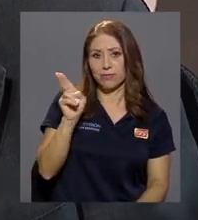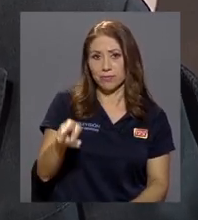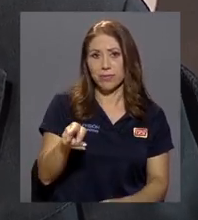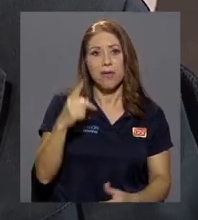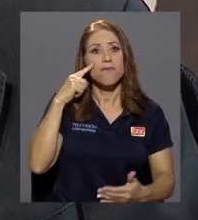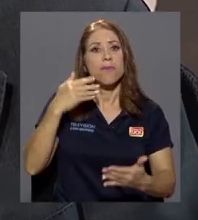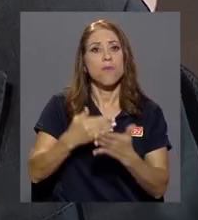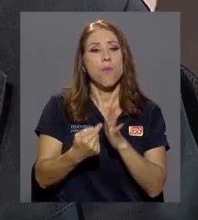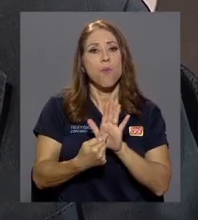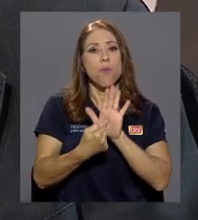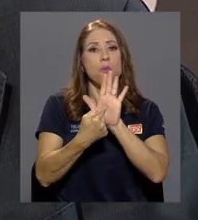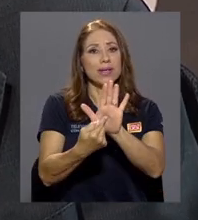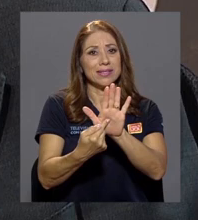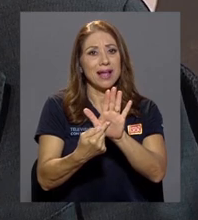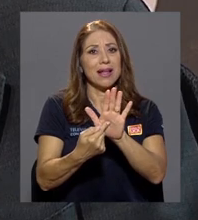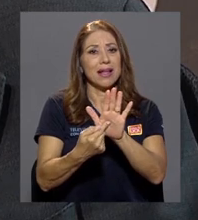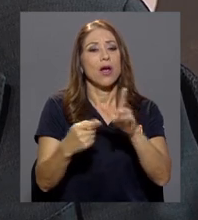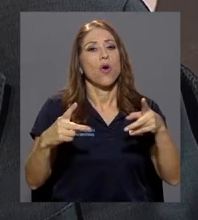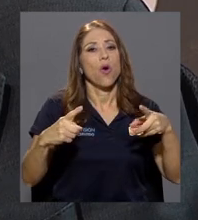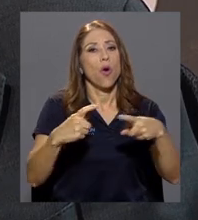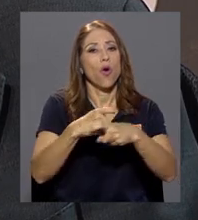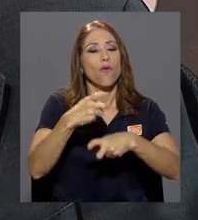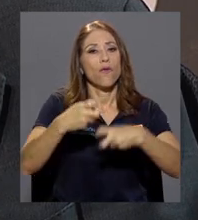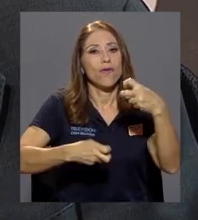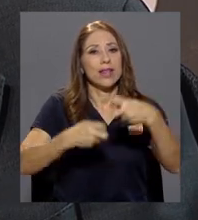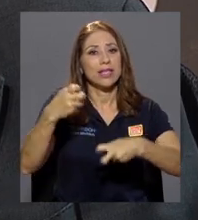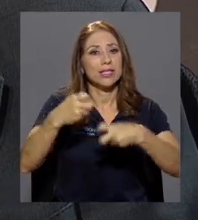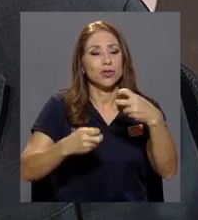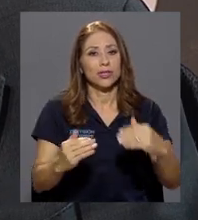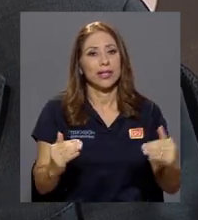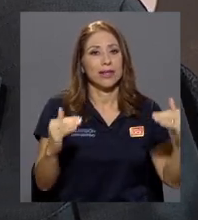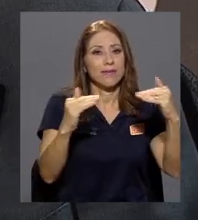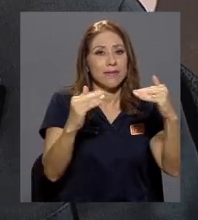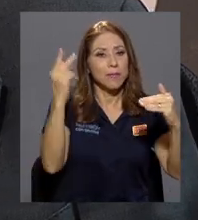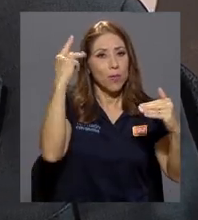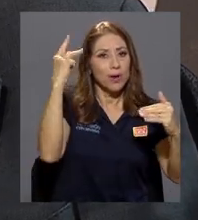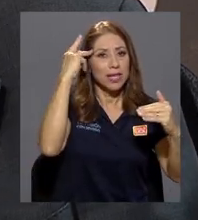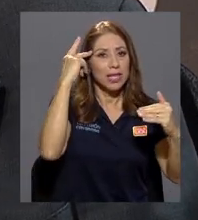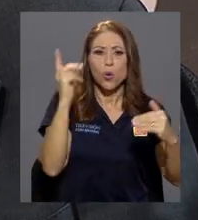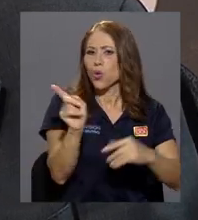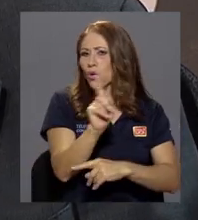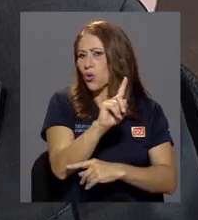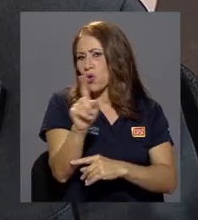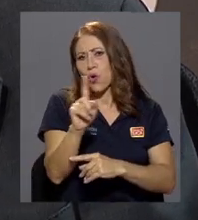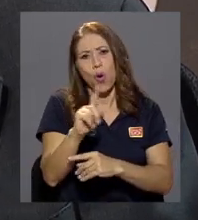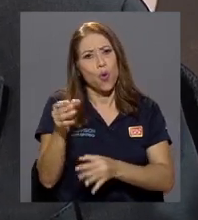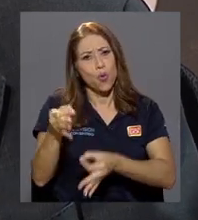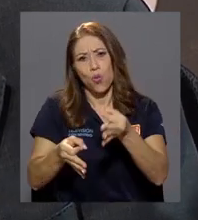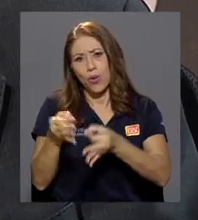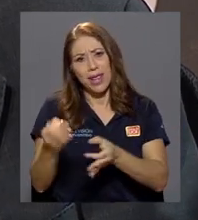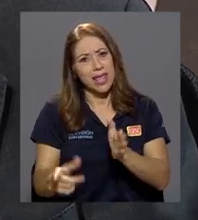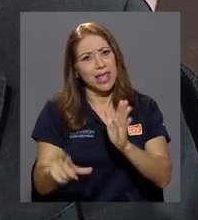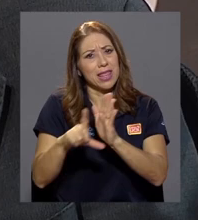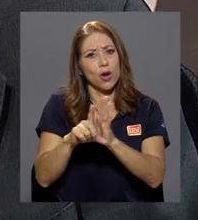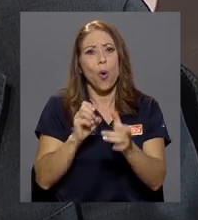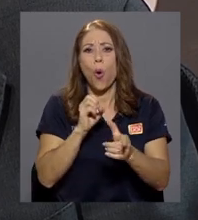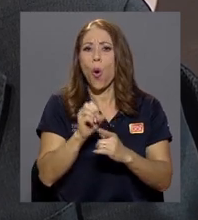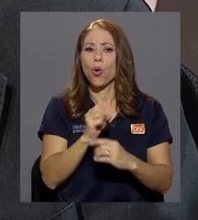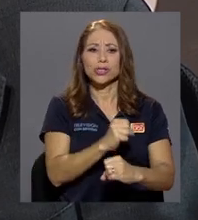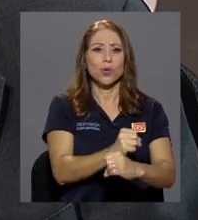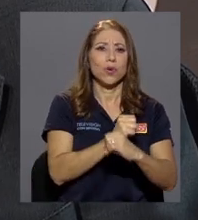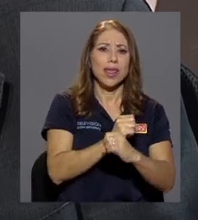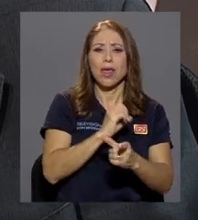la existencia de conflictos de orden político y jurídico ni socios de seguridad ni